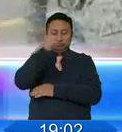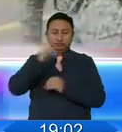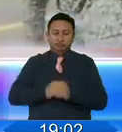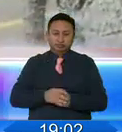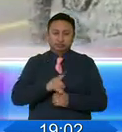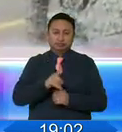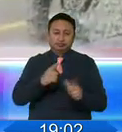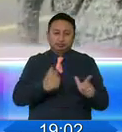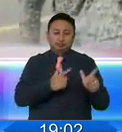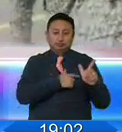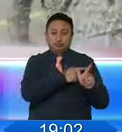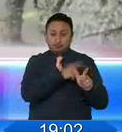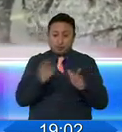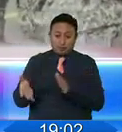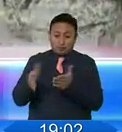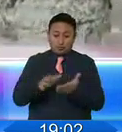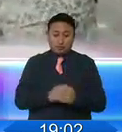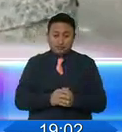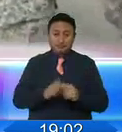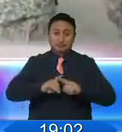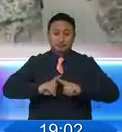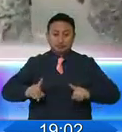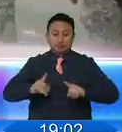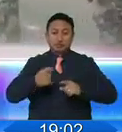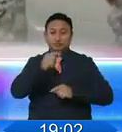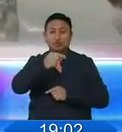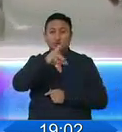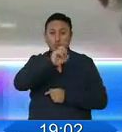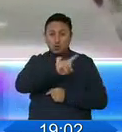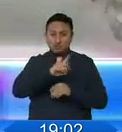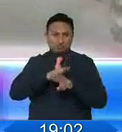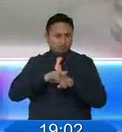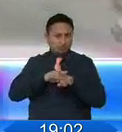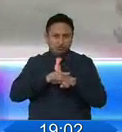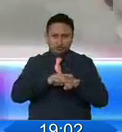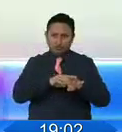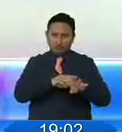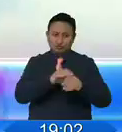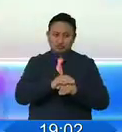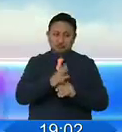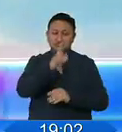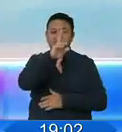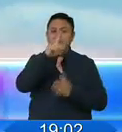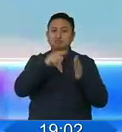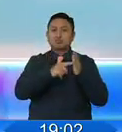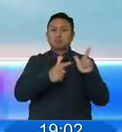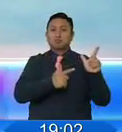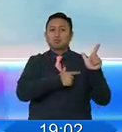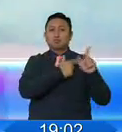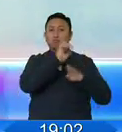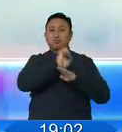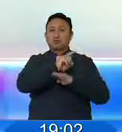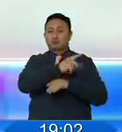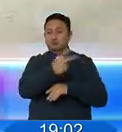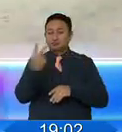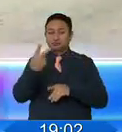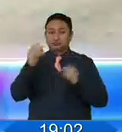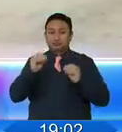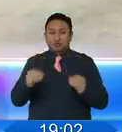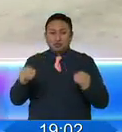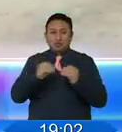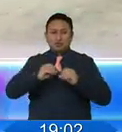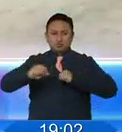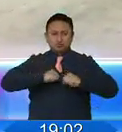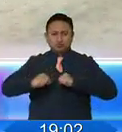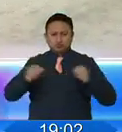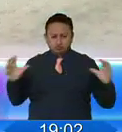militares perdieron a uno de sus hombres la persecución a huacho continúa se estima que 3.000 militares de ecuador y colombia intensifican